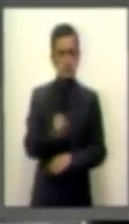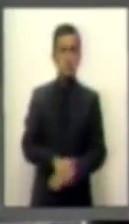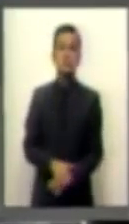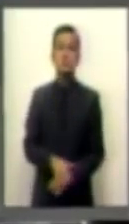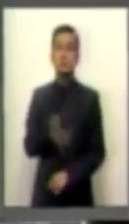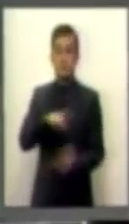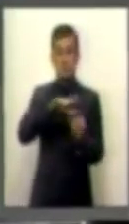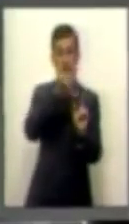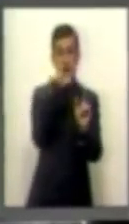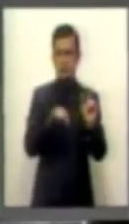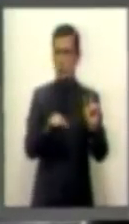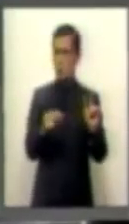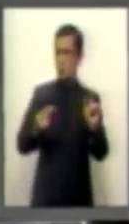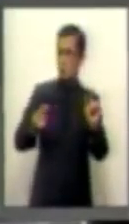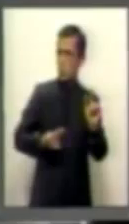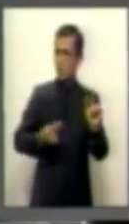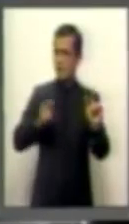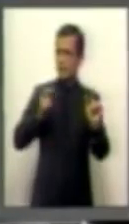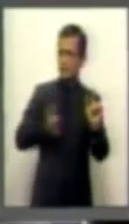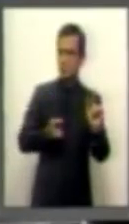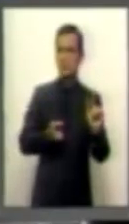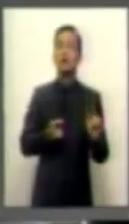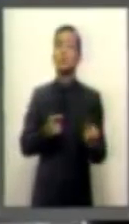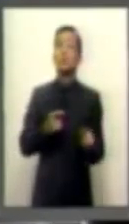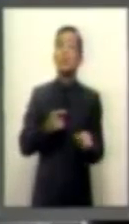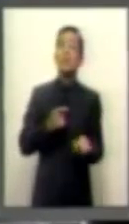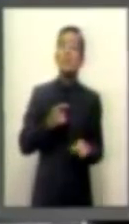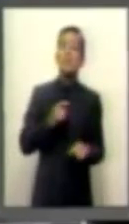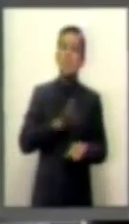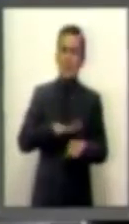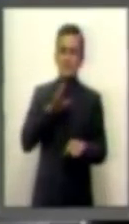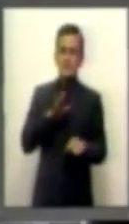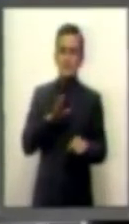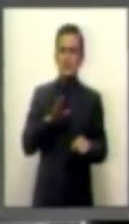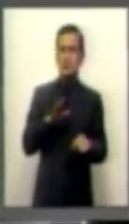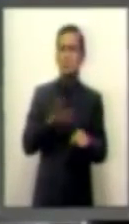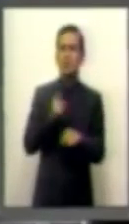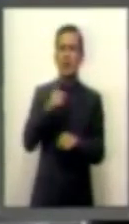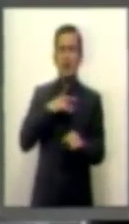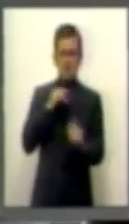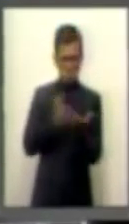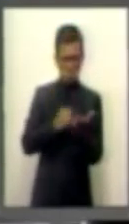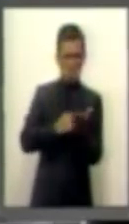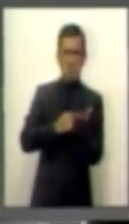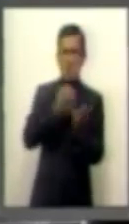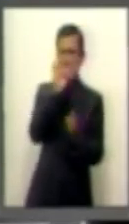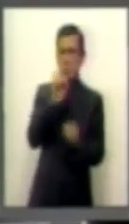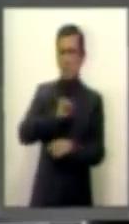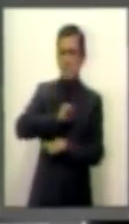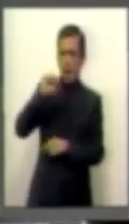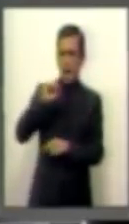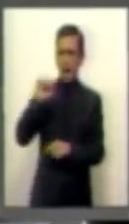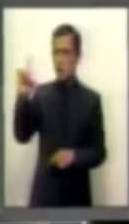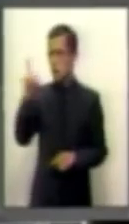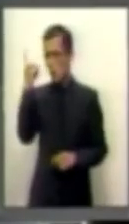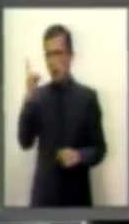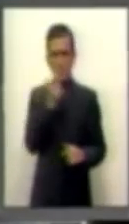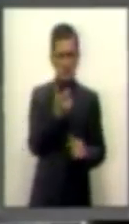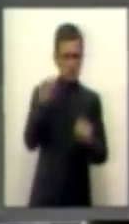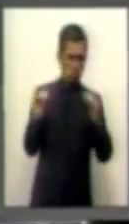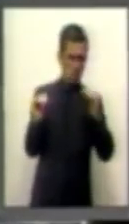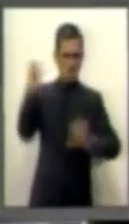nacional caracterizada por el estancamiento e inflación de evaluación del peso frente al dólar el precio del